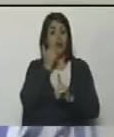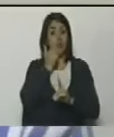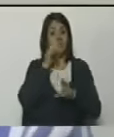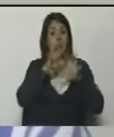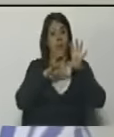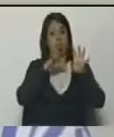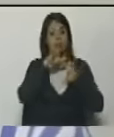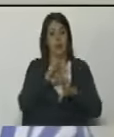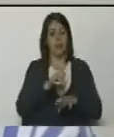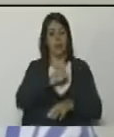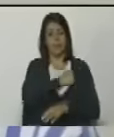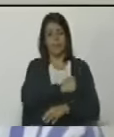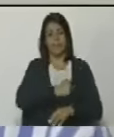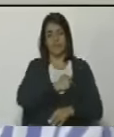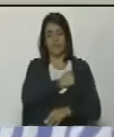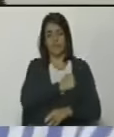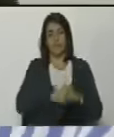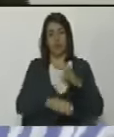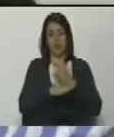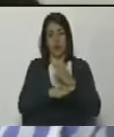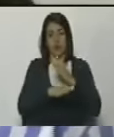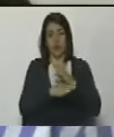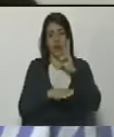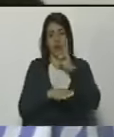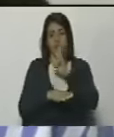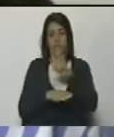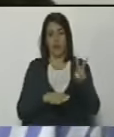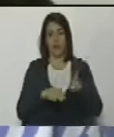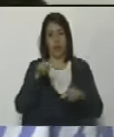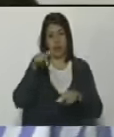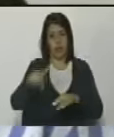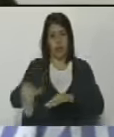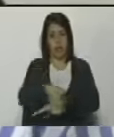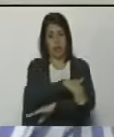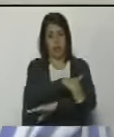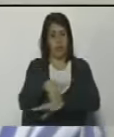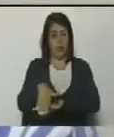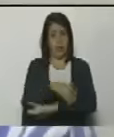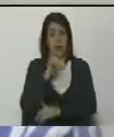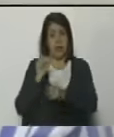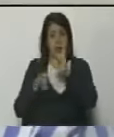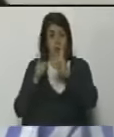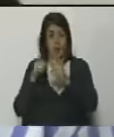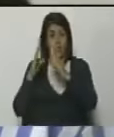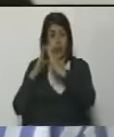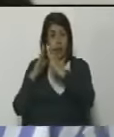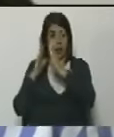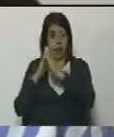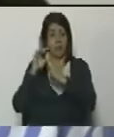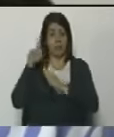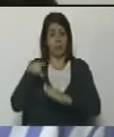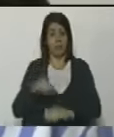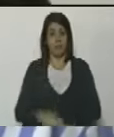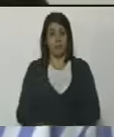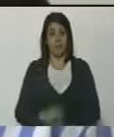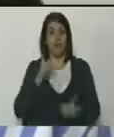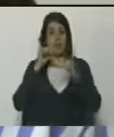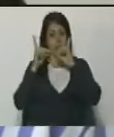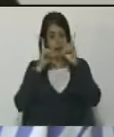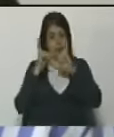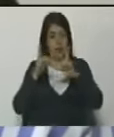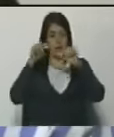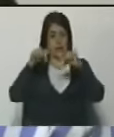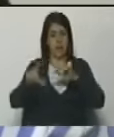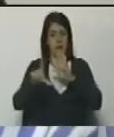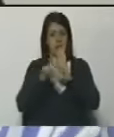que lamentablemente todavía seguimos viendo en nuestras calles y en algunos hogares. Vamos al debate de